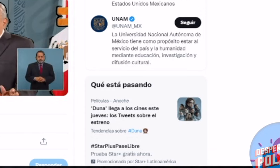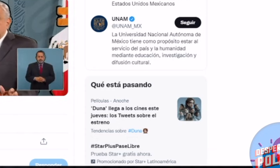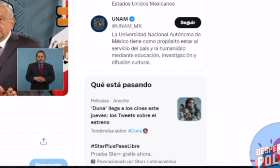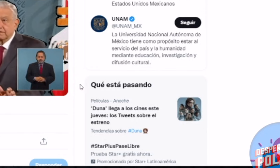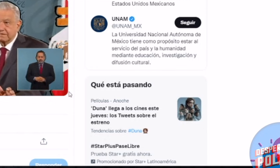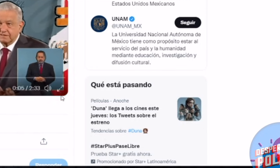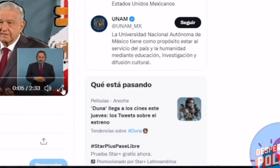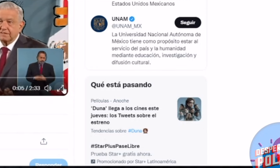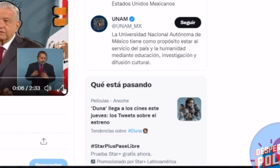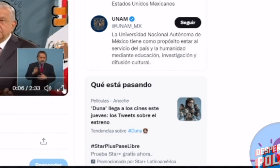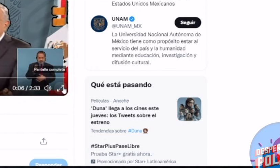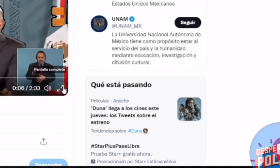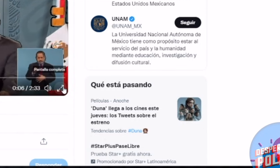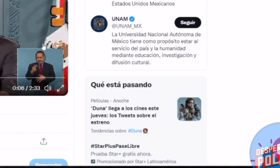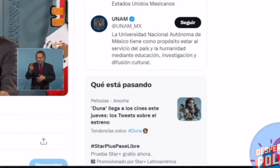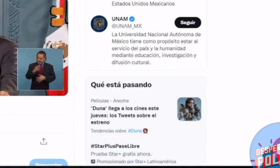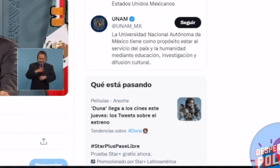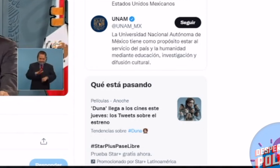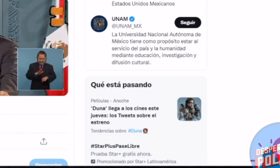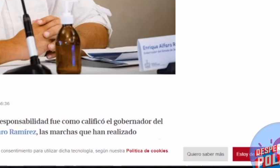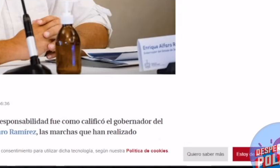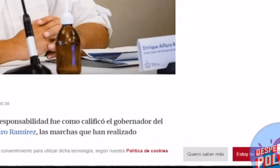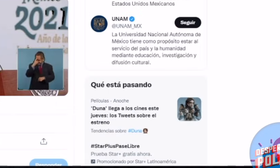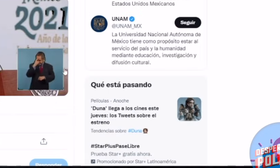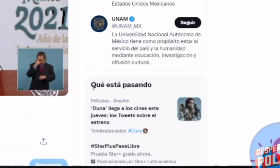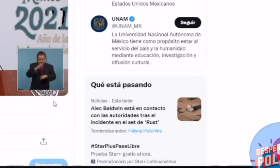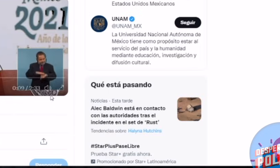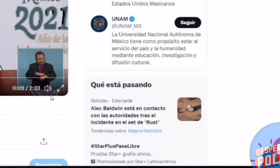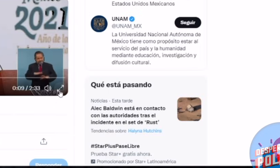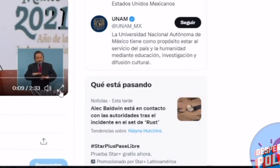Sí, se requiere una sacudida.